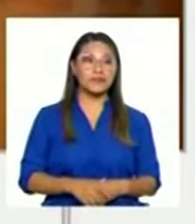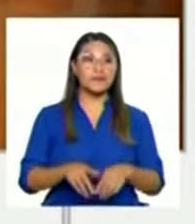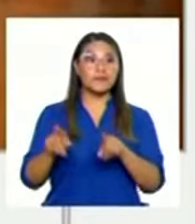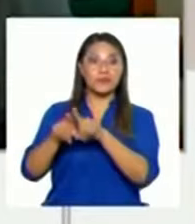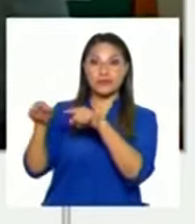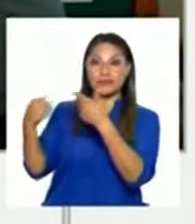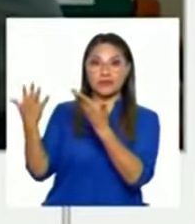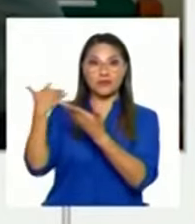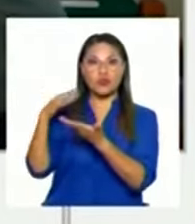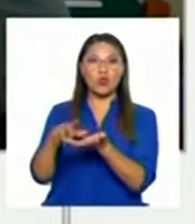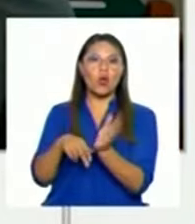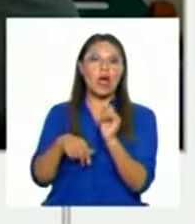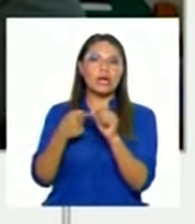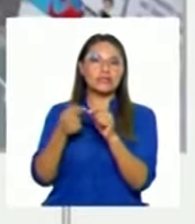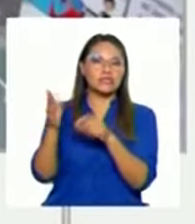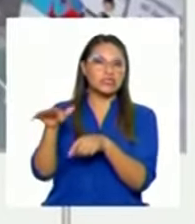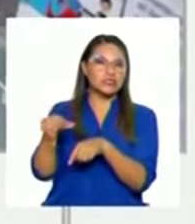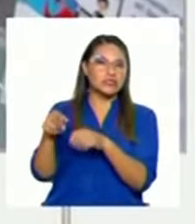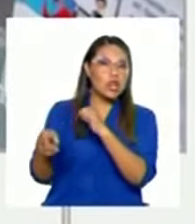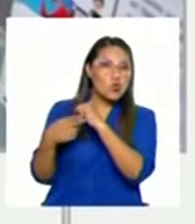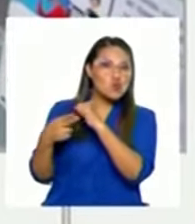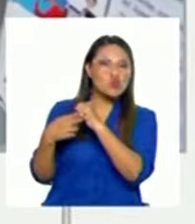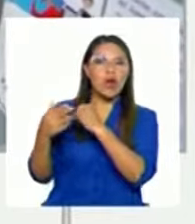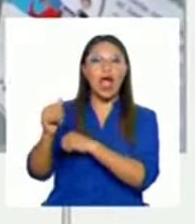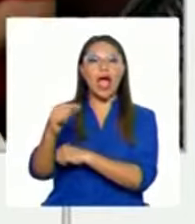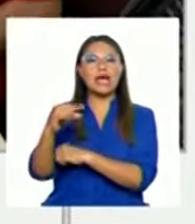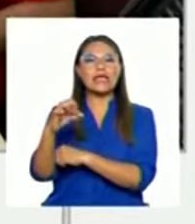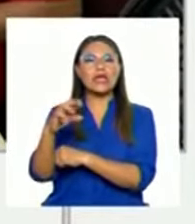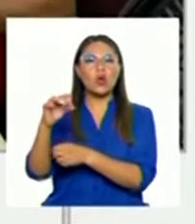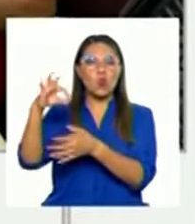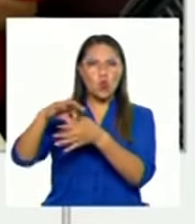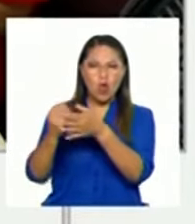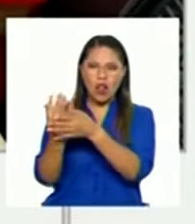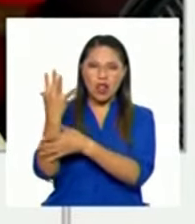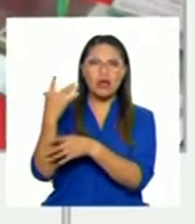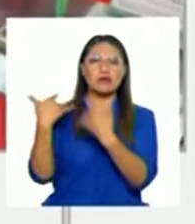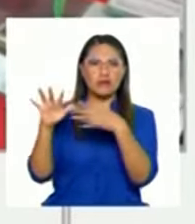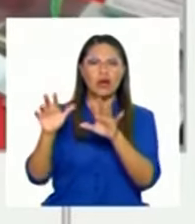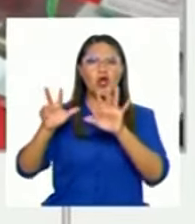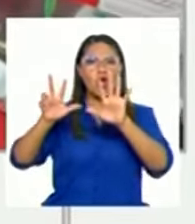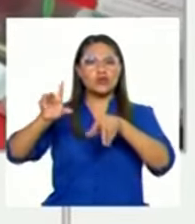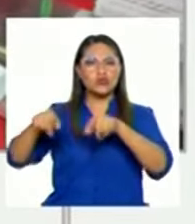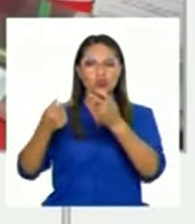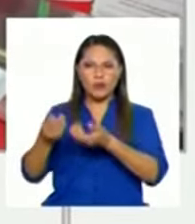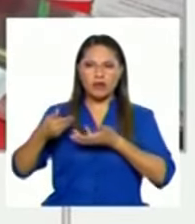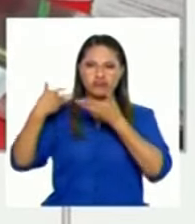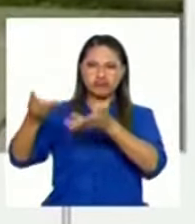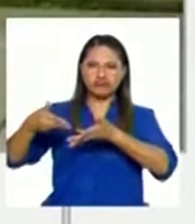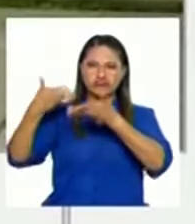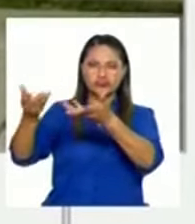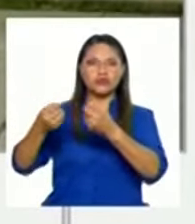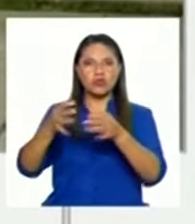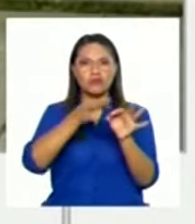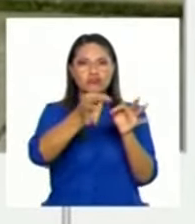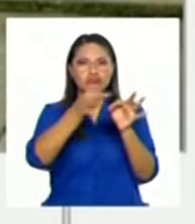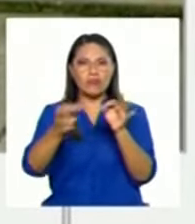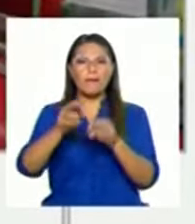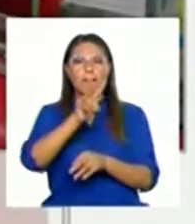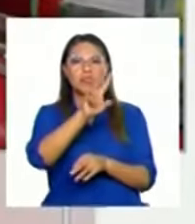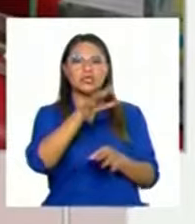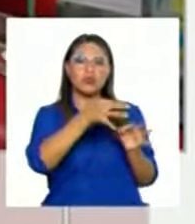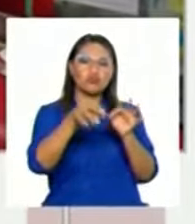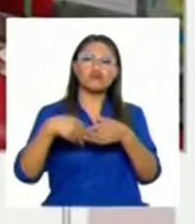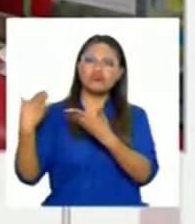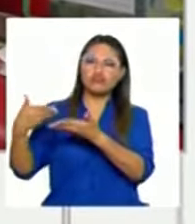Además, el seguro agrícola catastrófico indemnizó a casi 8.000 productores de 25 regiones. El balance